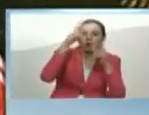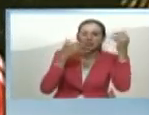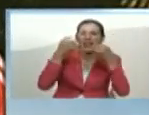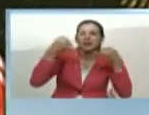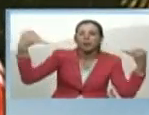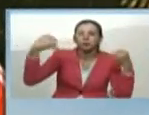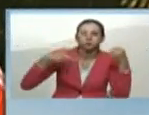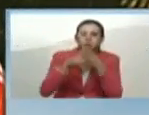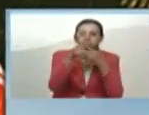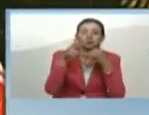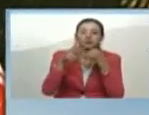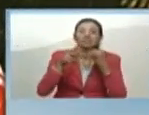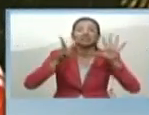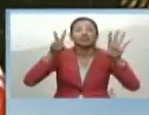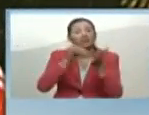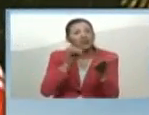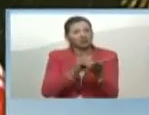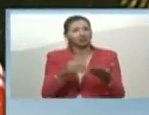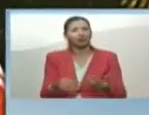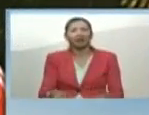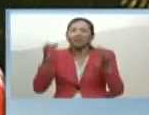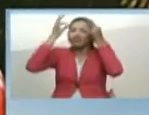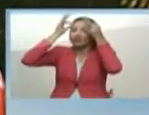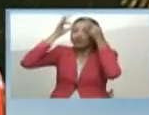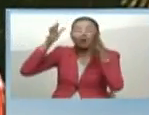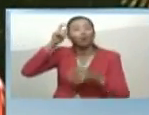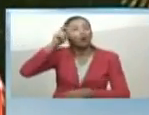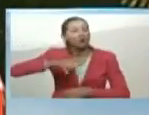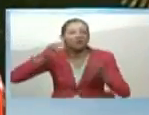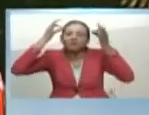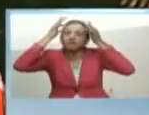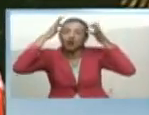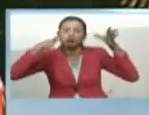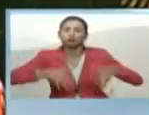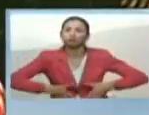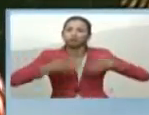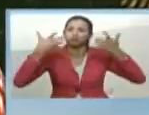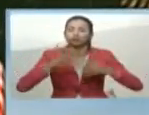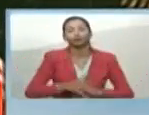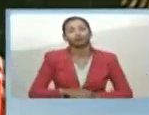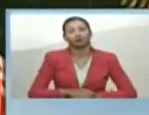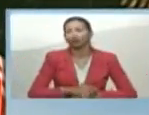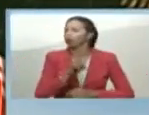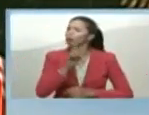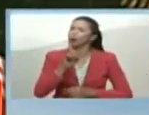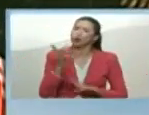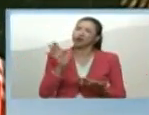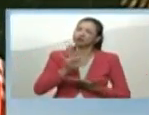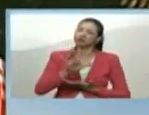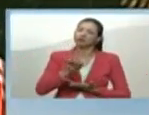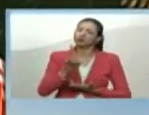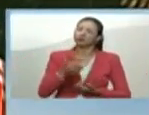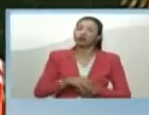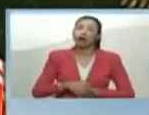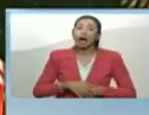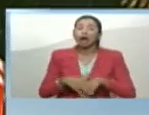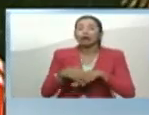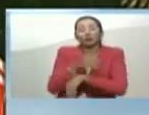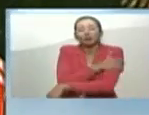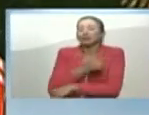veces para qué Para tinar al pueblo lo que han hecho no tiene nombran no ellos dicen no somos